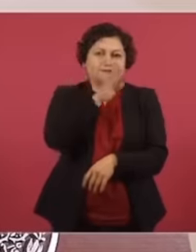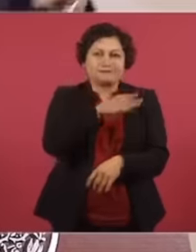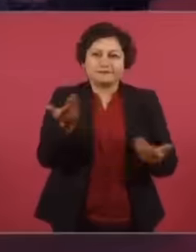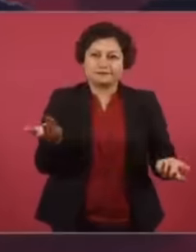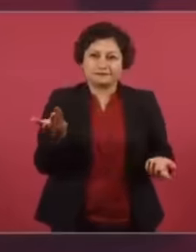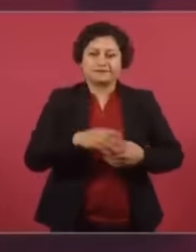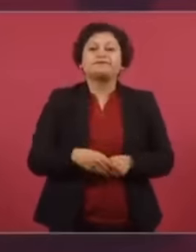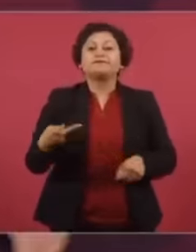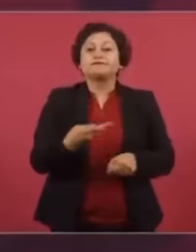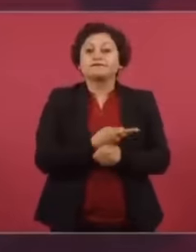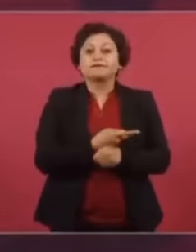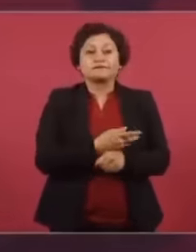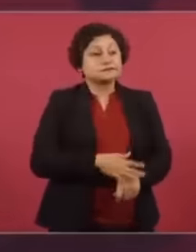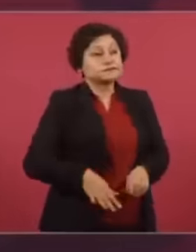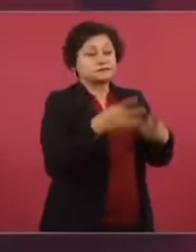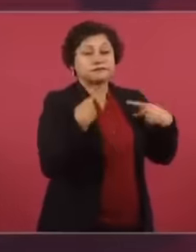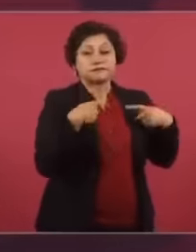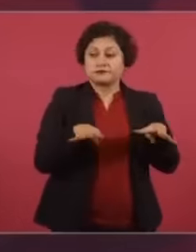Y pierden